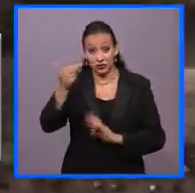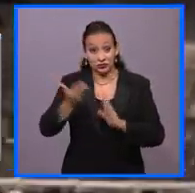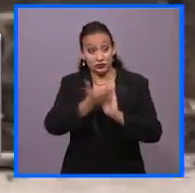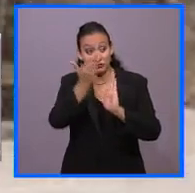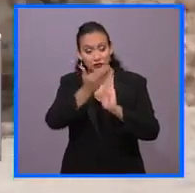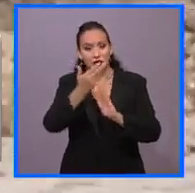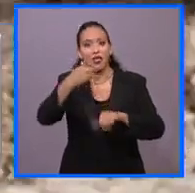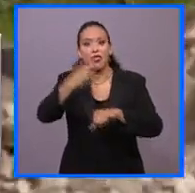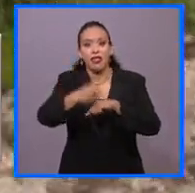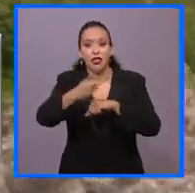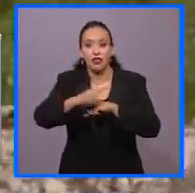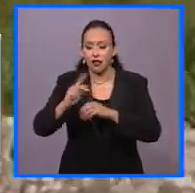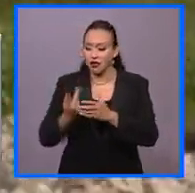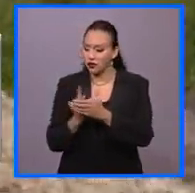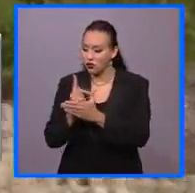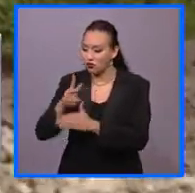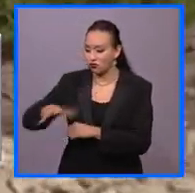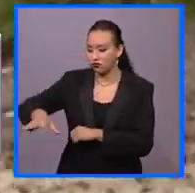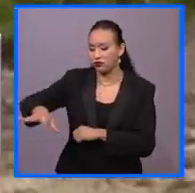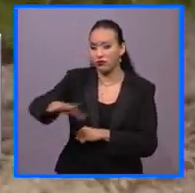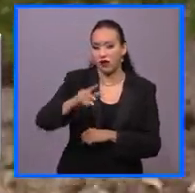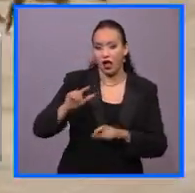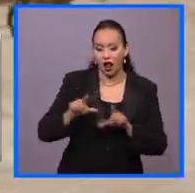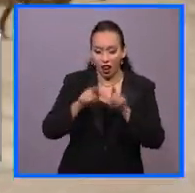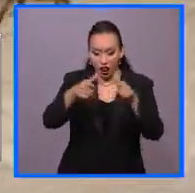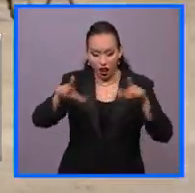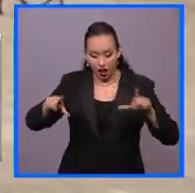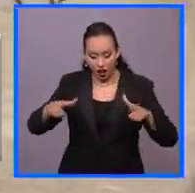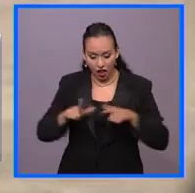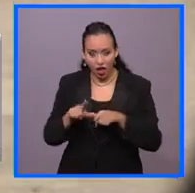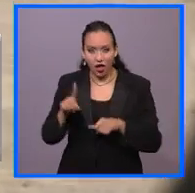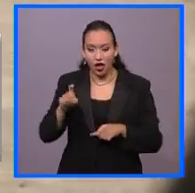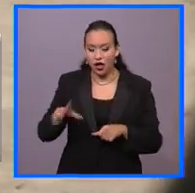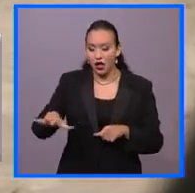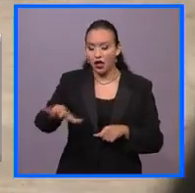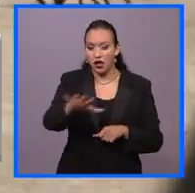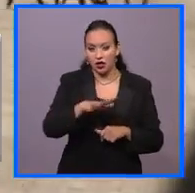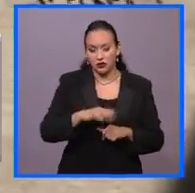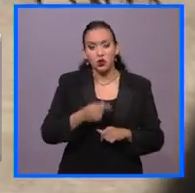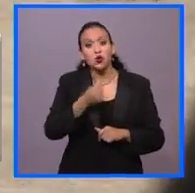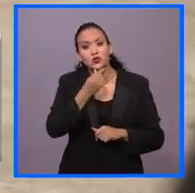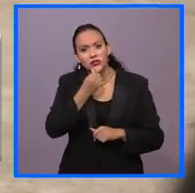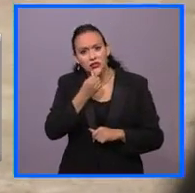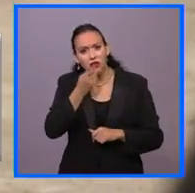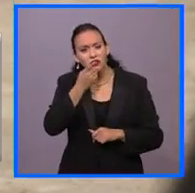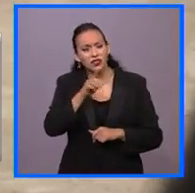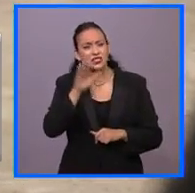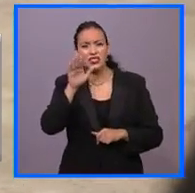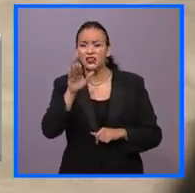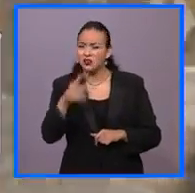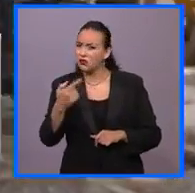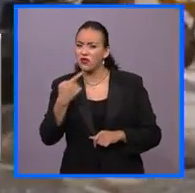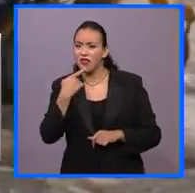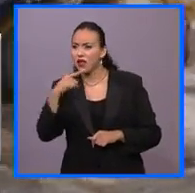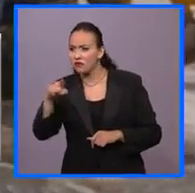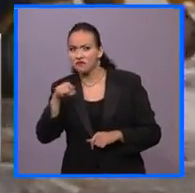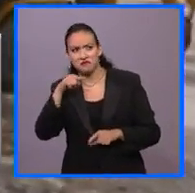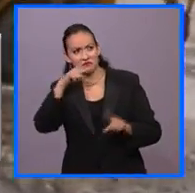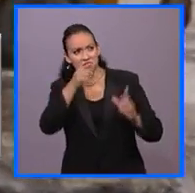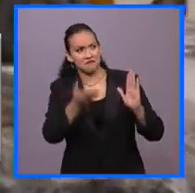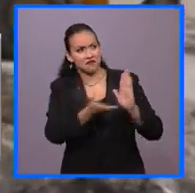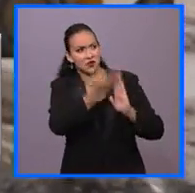el ecosistema de la Laguna de los Siete Colores. Las y los menores denunciaron que dicha construcción pone en riesgo